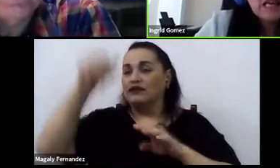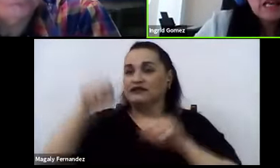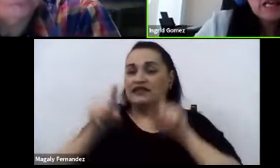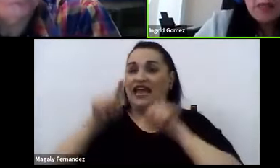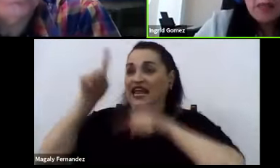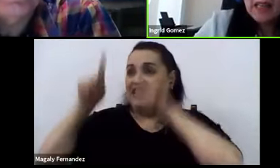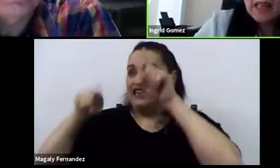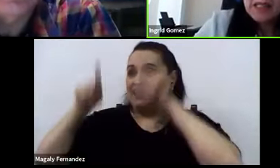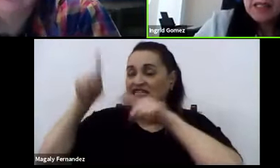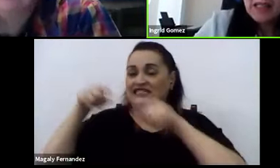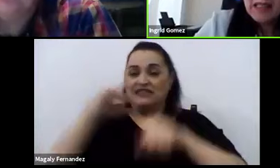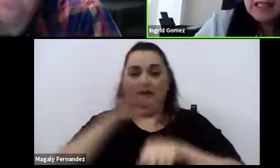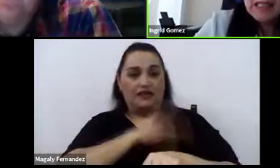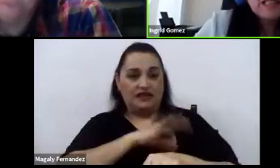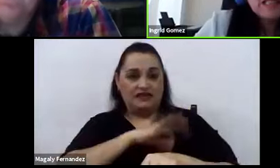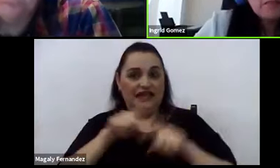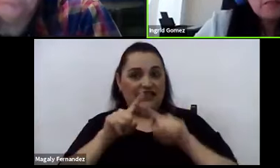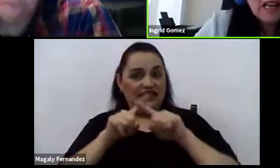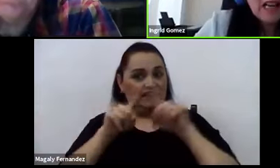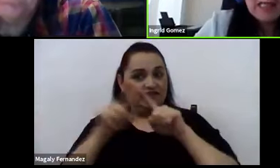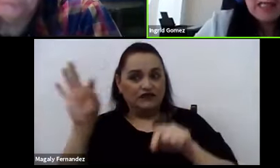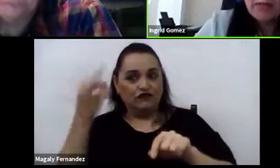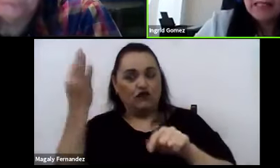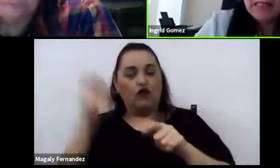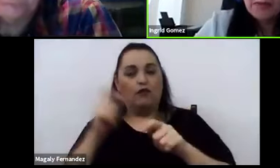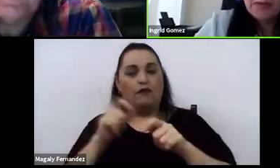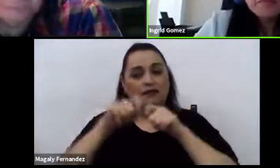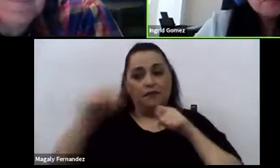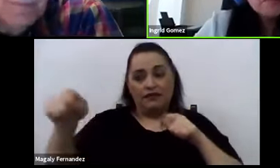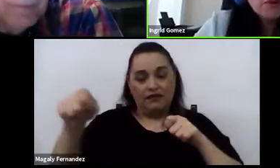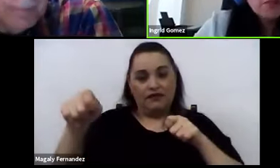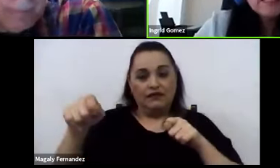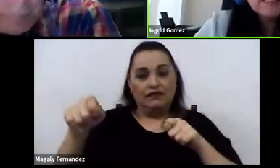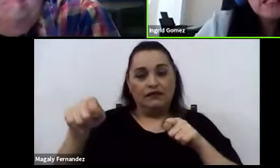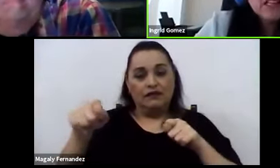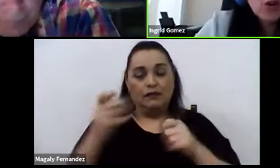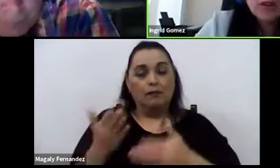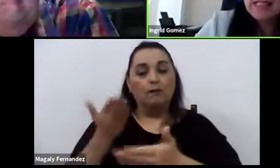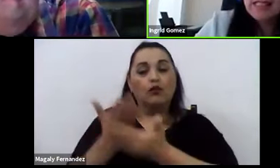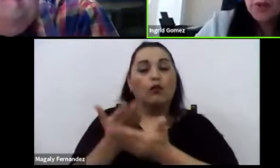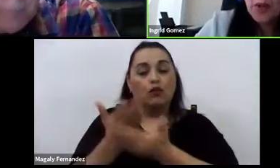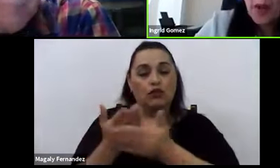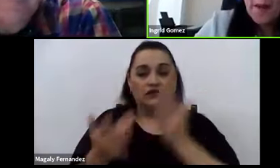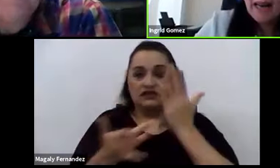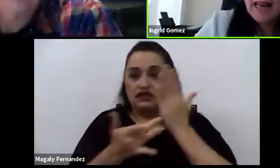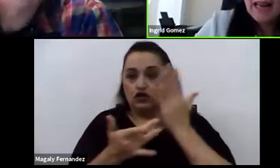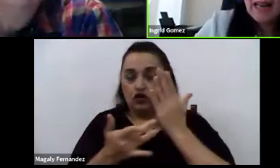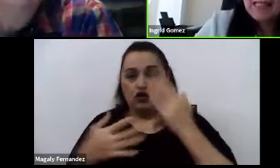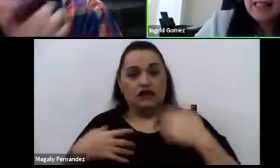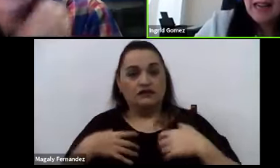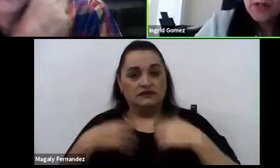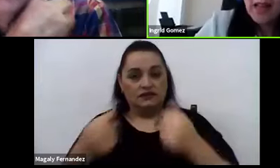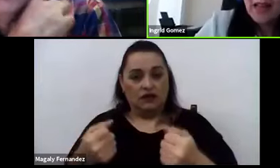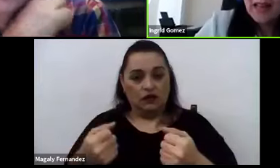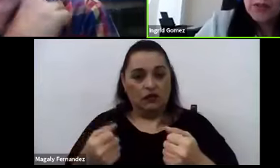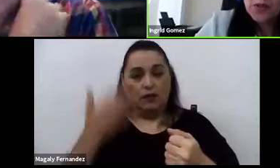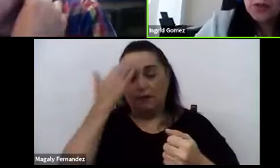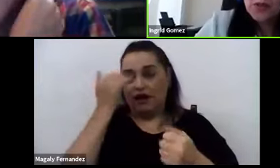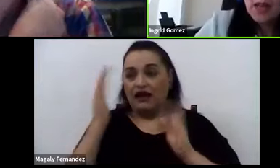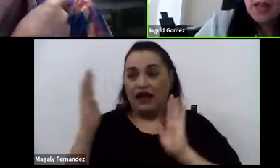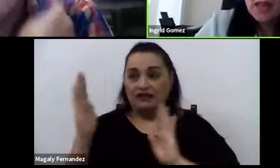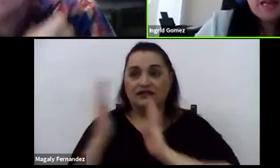bienestar, diferentes métricas, diferentes variables, diferentes propuestas y tecnologías en salud para acercarnos